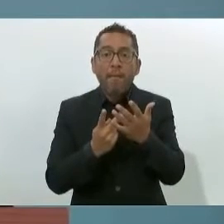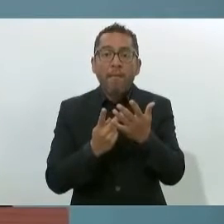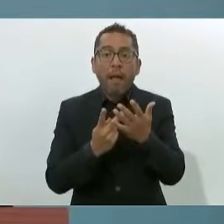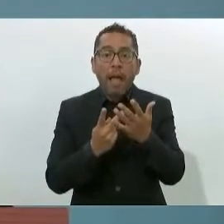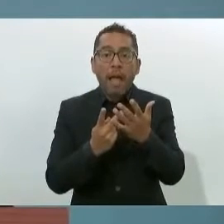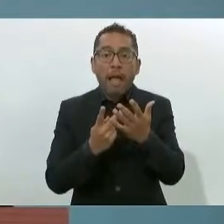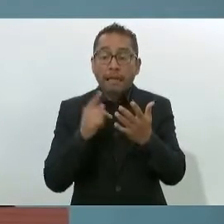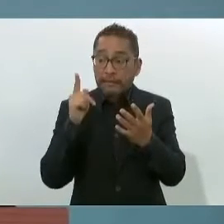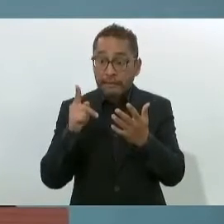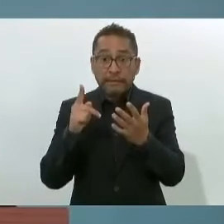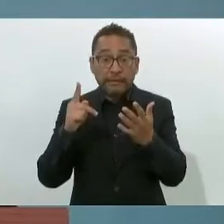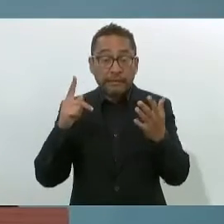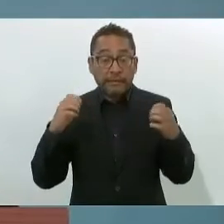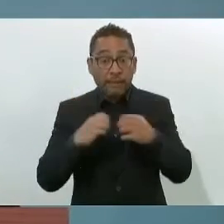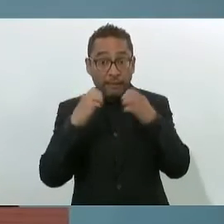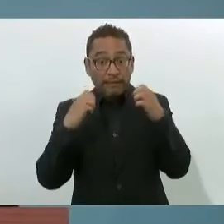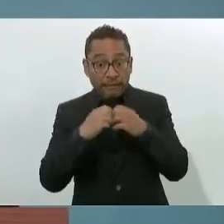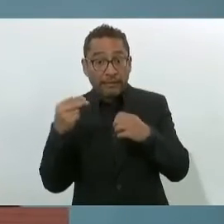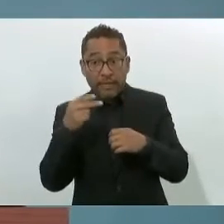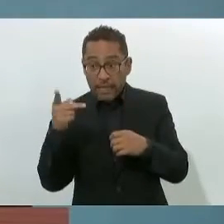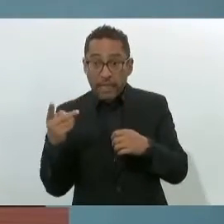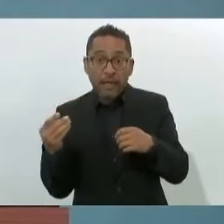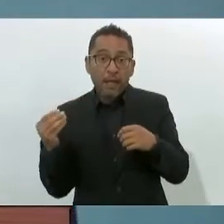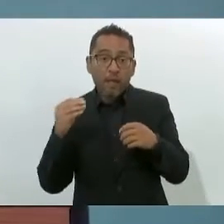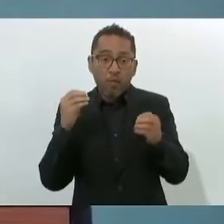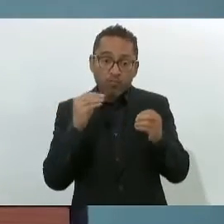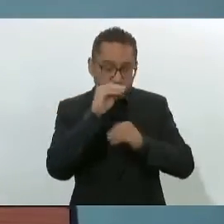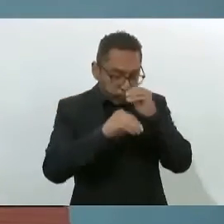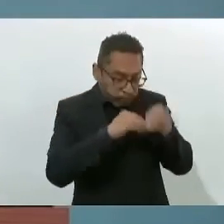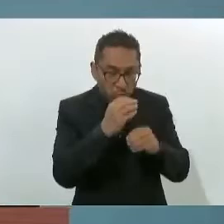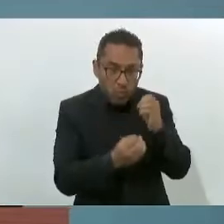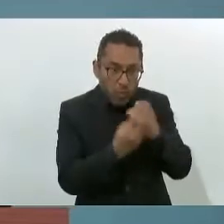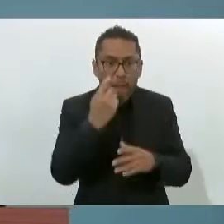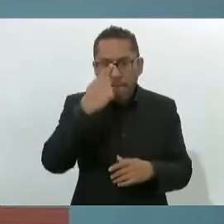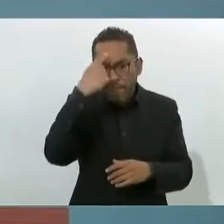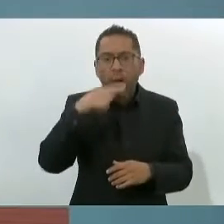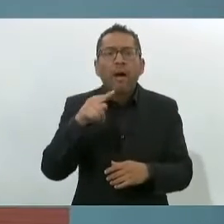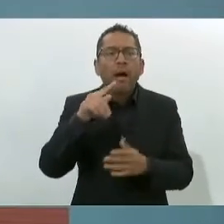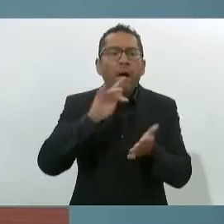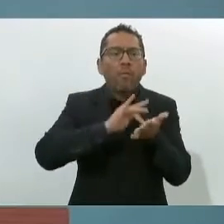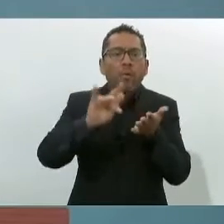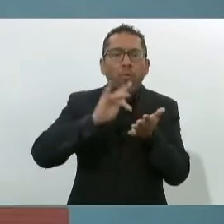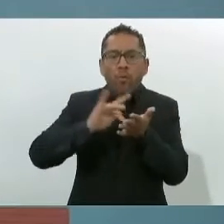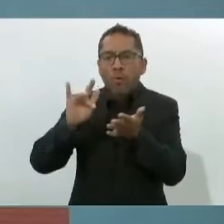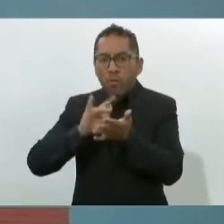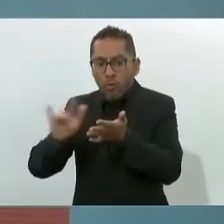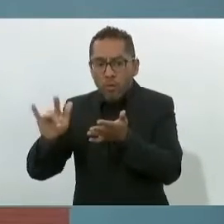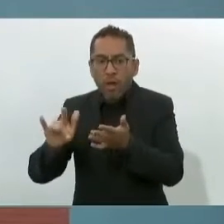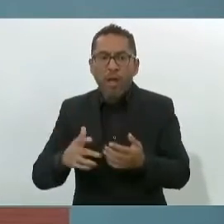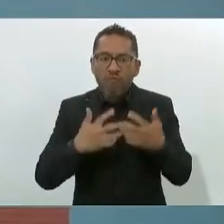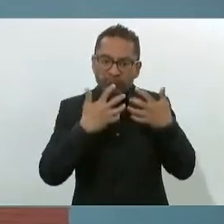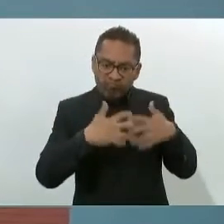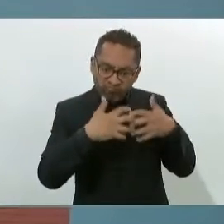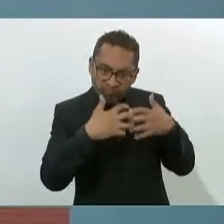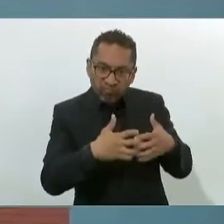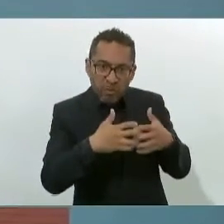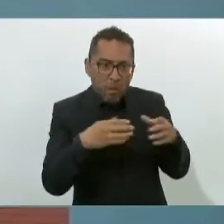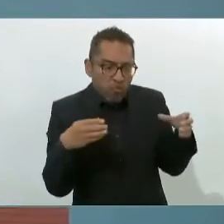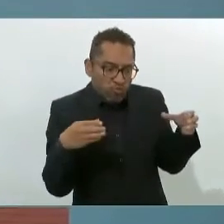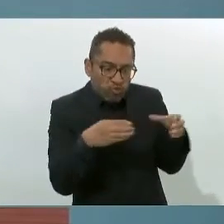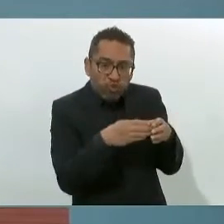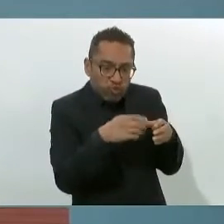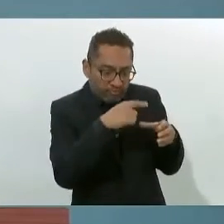emergente para apoyar a las pequeñas empresas